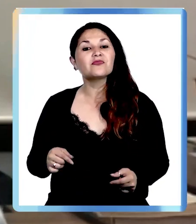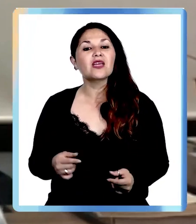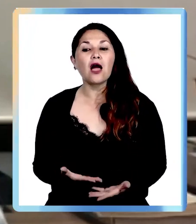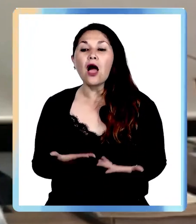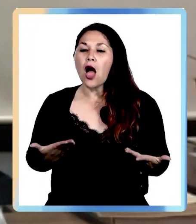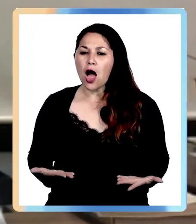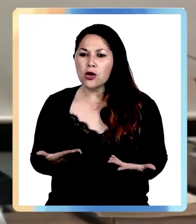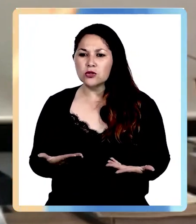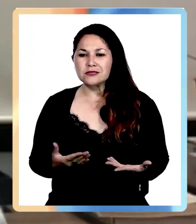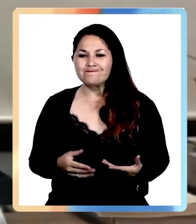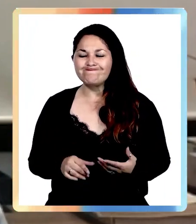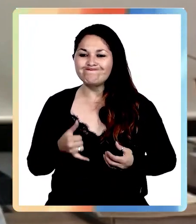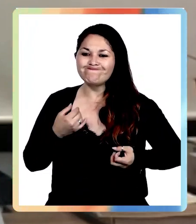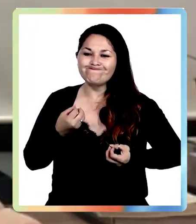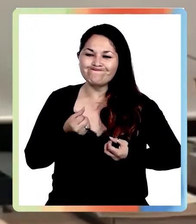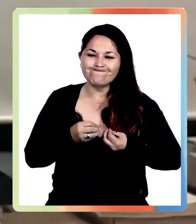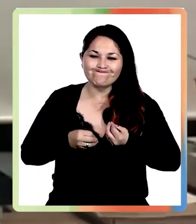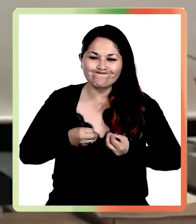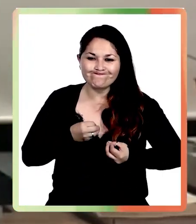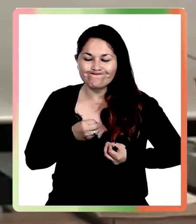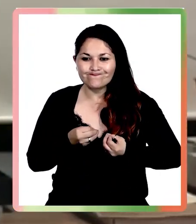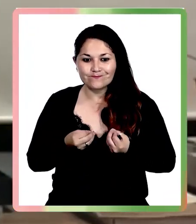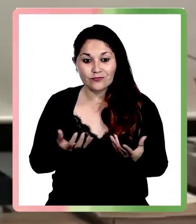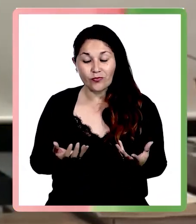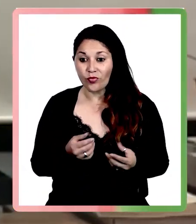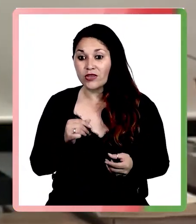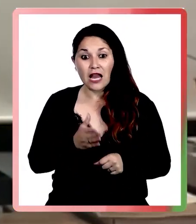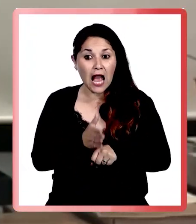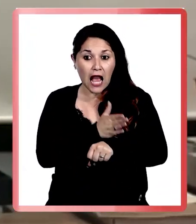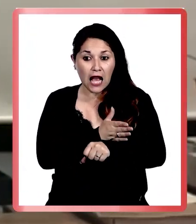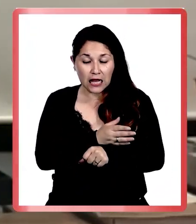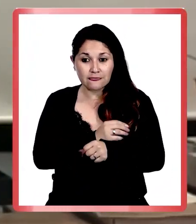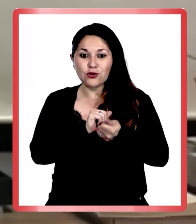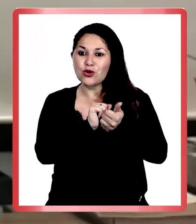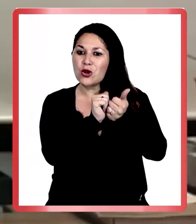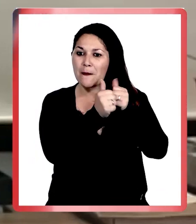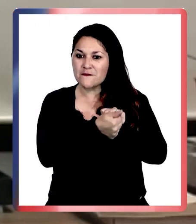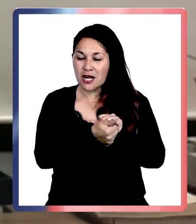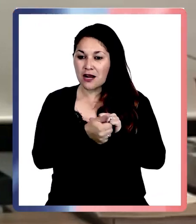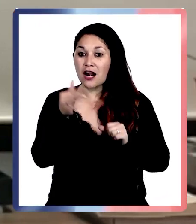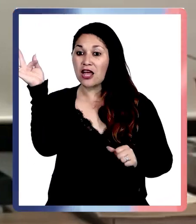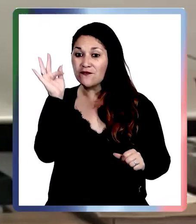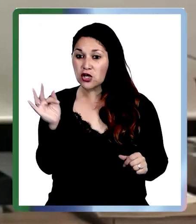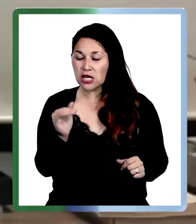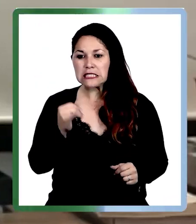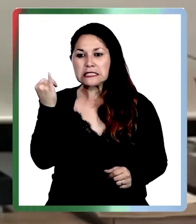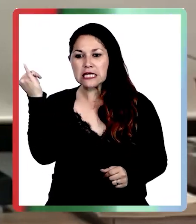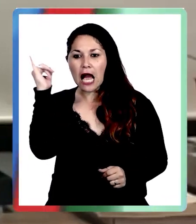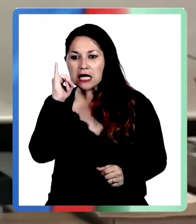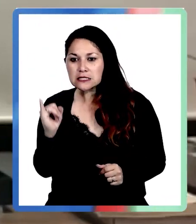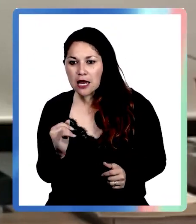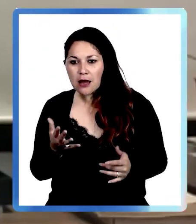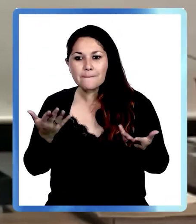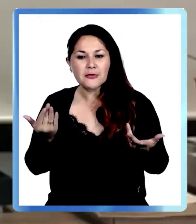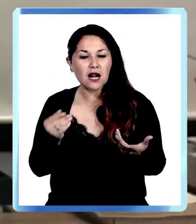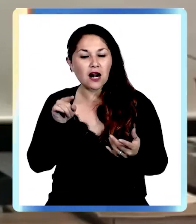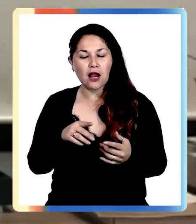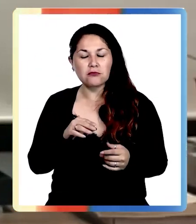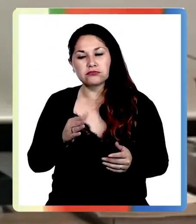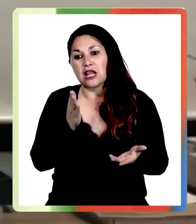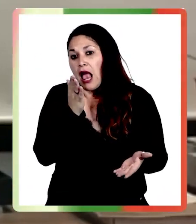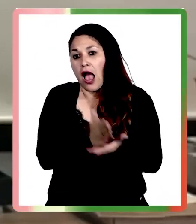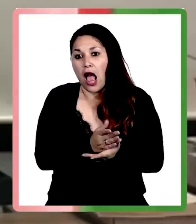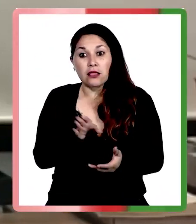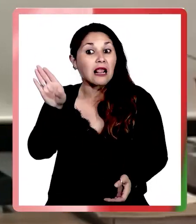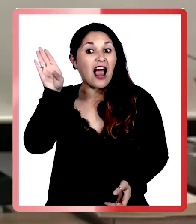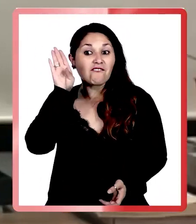lo que estamos sufriendo ahora. Si hubiésemos reformado FONASA, si hubiésemos reformado ISAPRE, acuérdate que hasta la presidenta